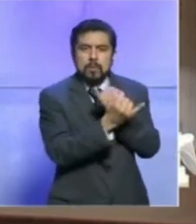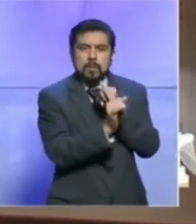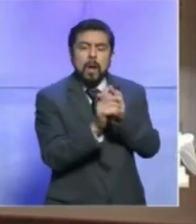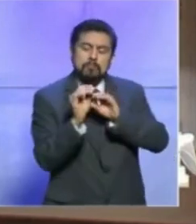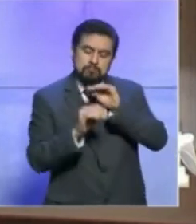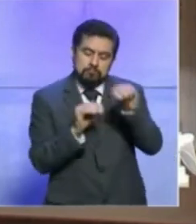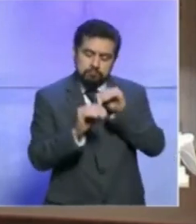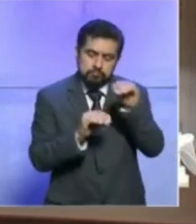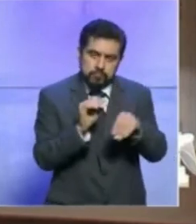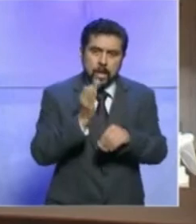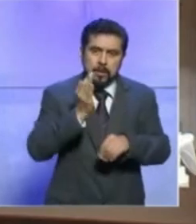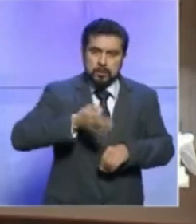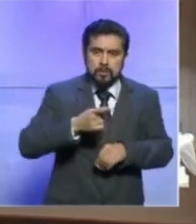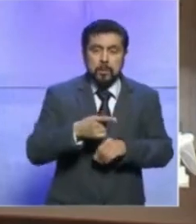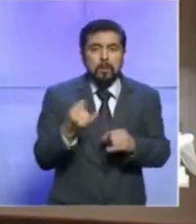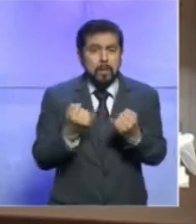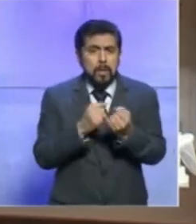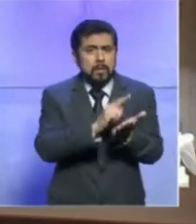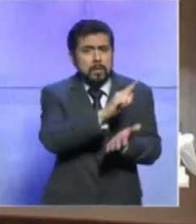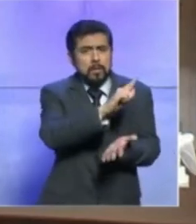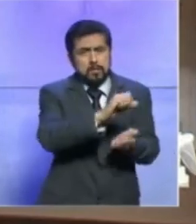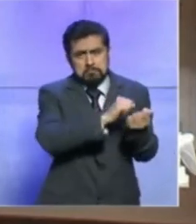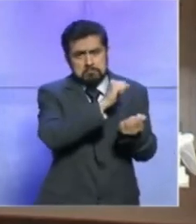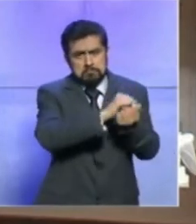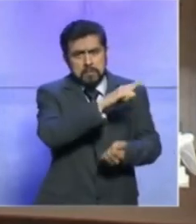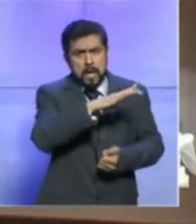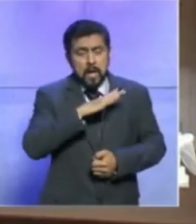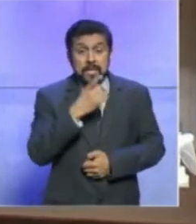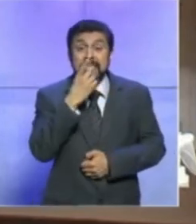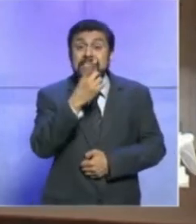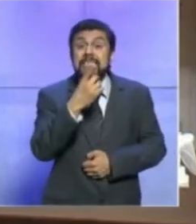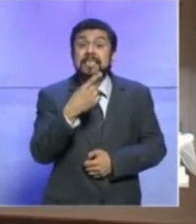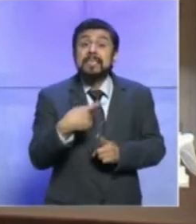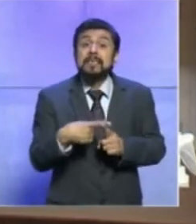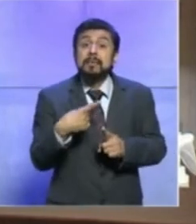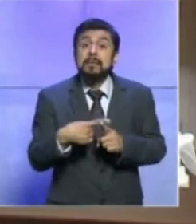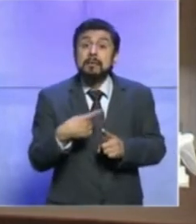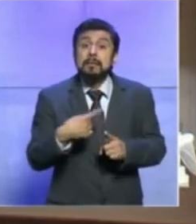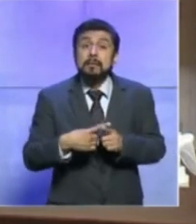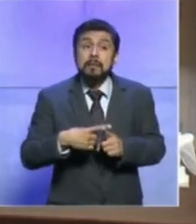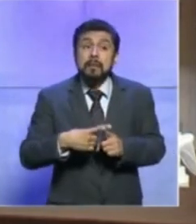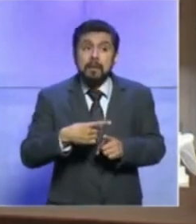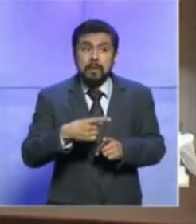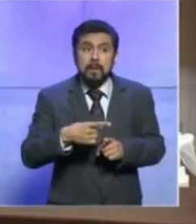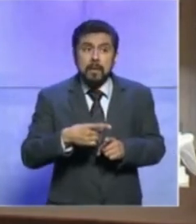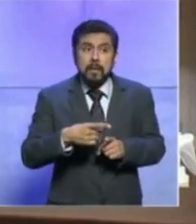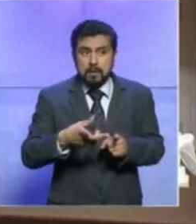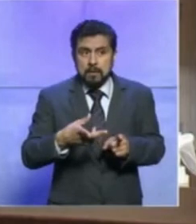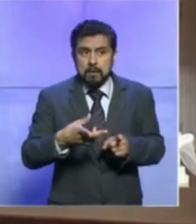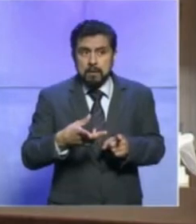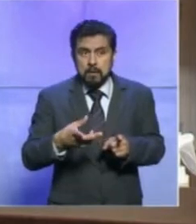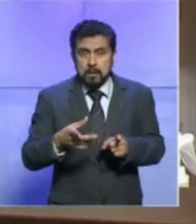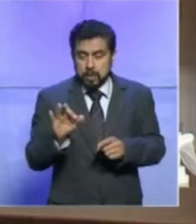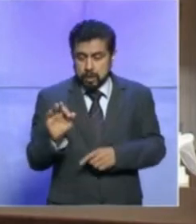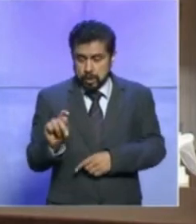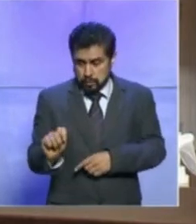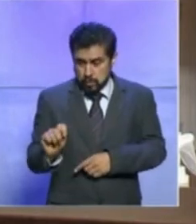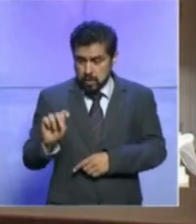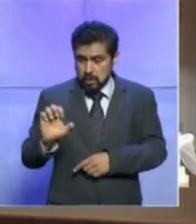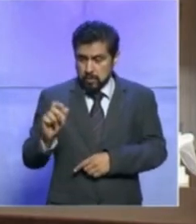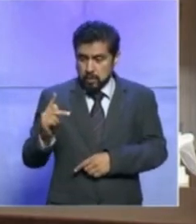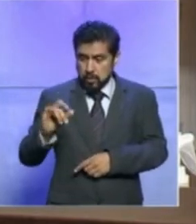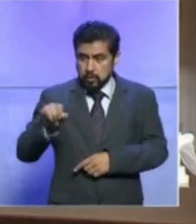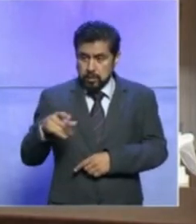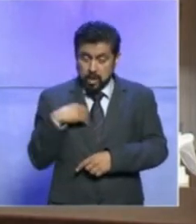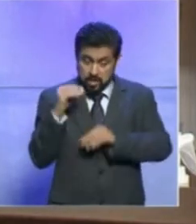la propia Constitución establece que debe ser solamente de manera subsidiaria la actuación del tribunal. Y en este caso